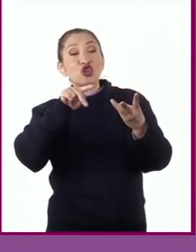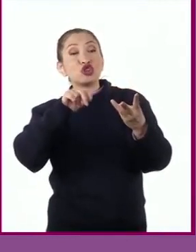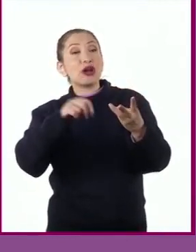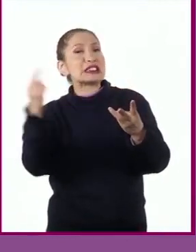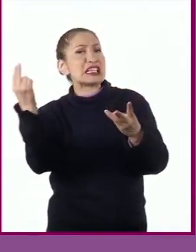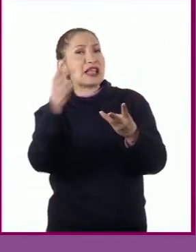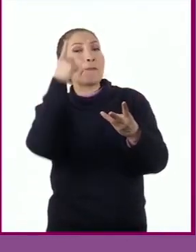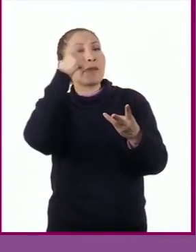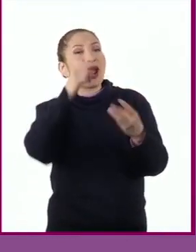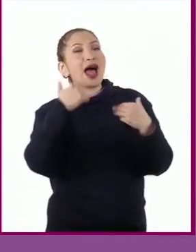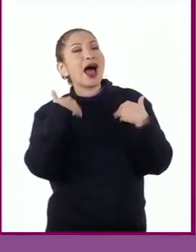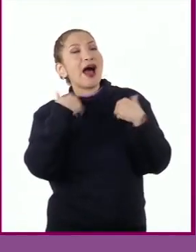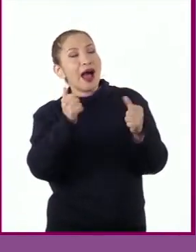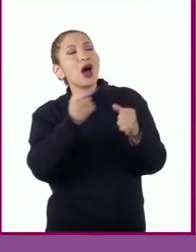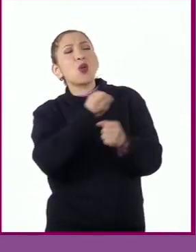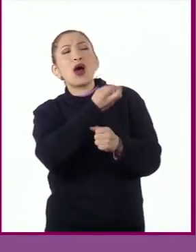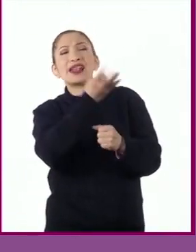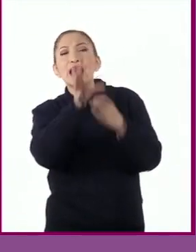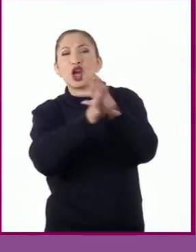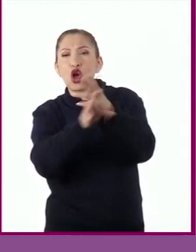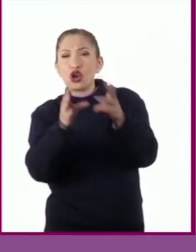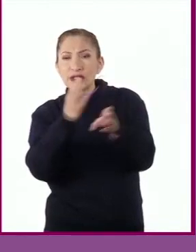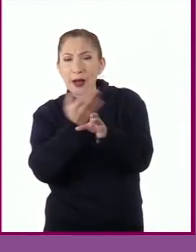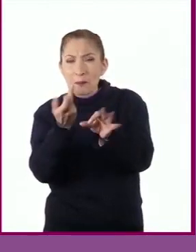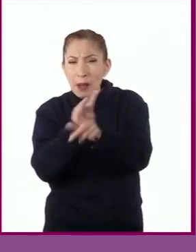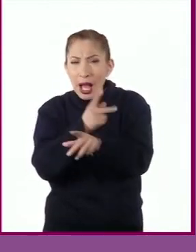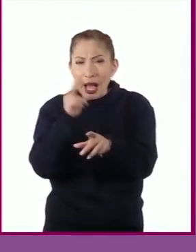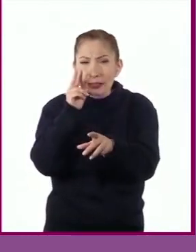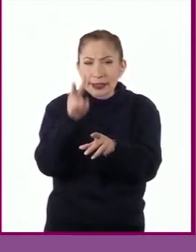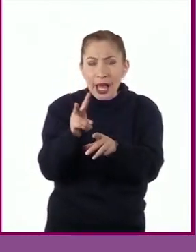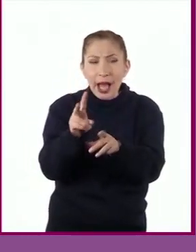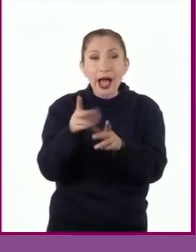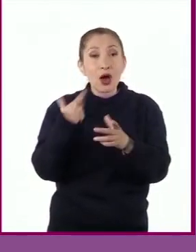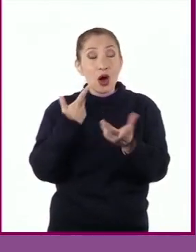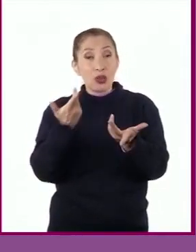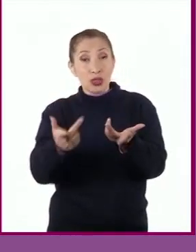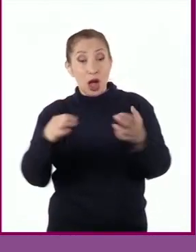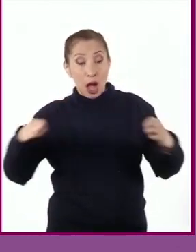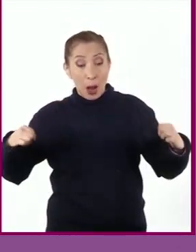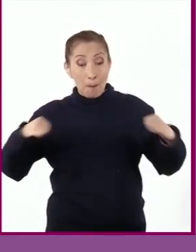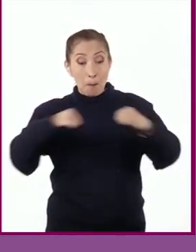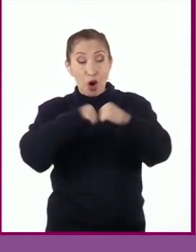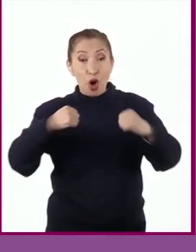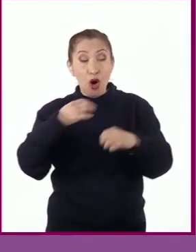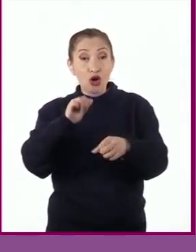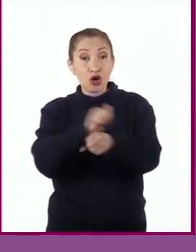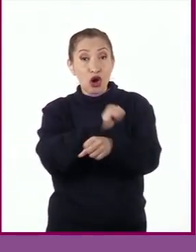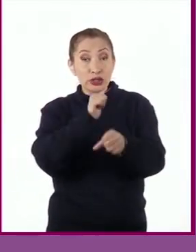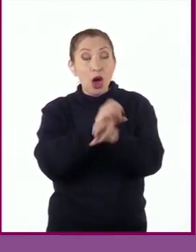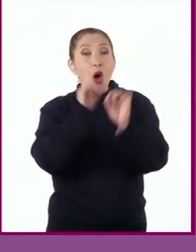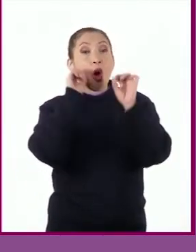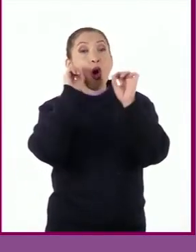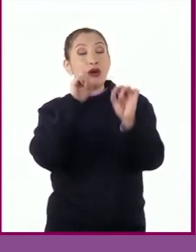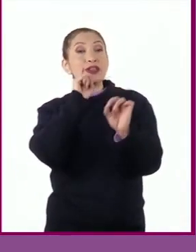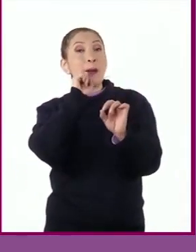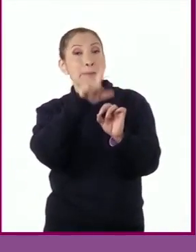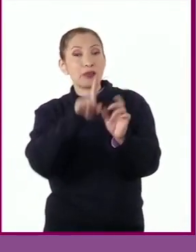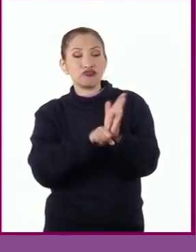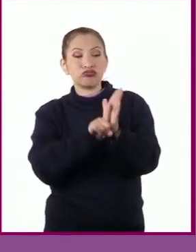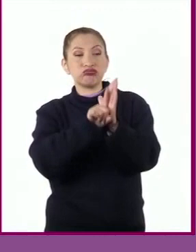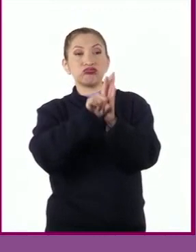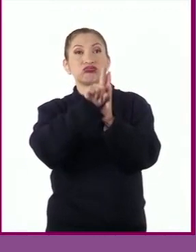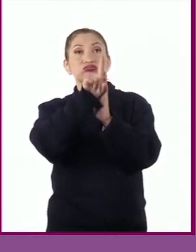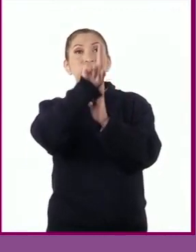indispensable para la comprensión de cualquier fenómeno mecánico, desde el impacto de automóviles hasta los lanzamientos de naves